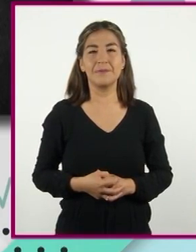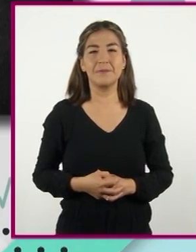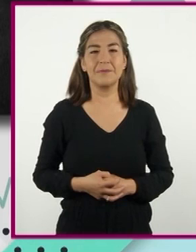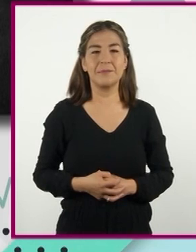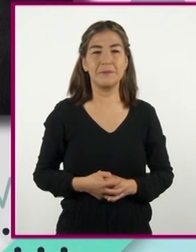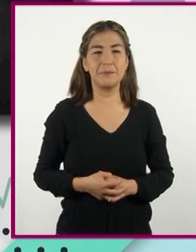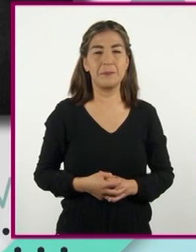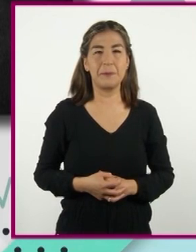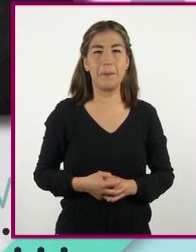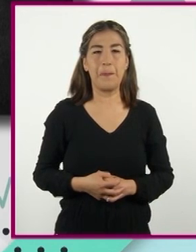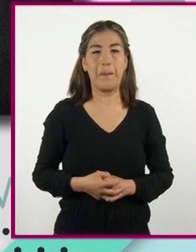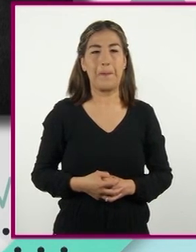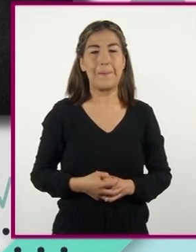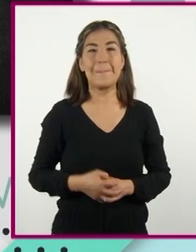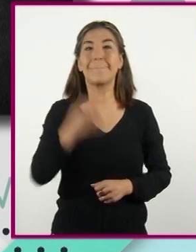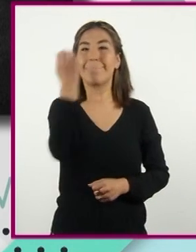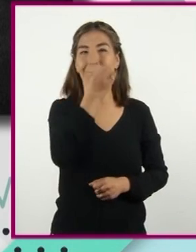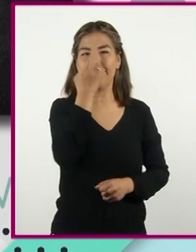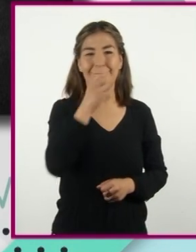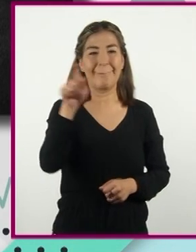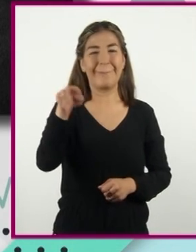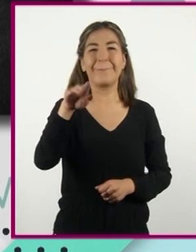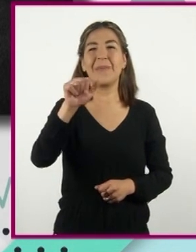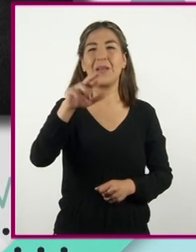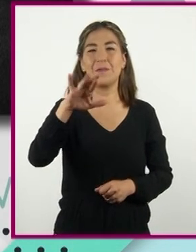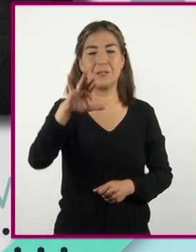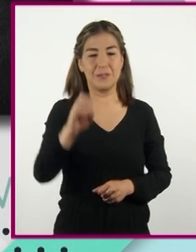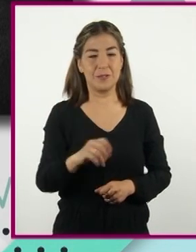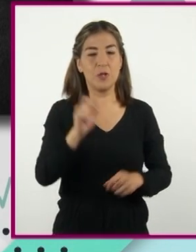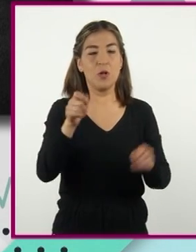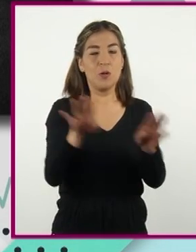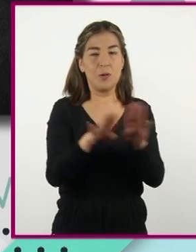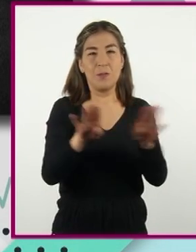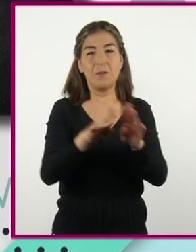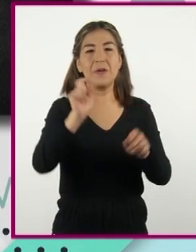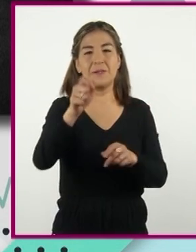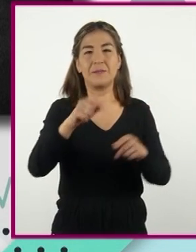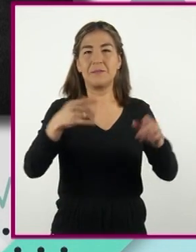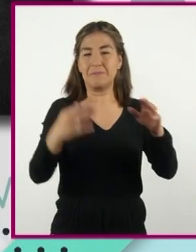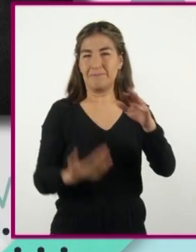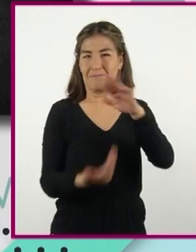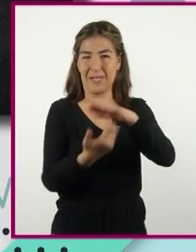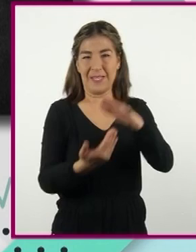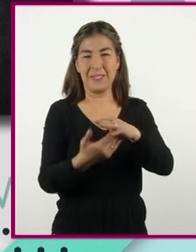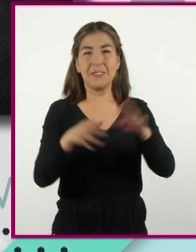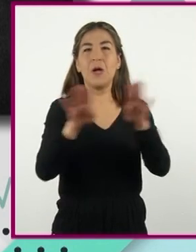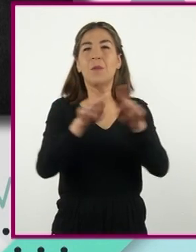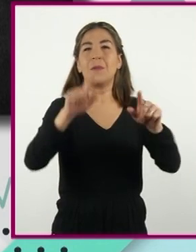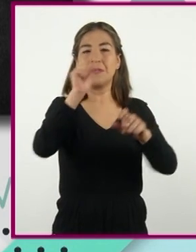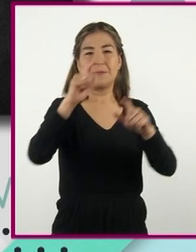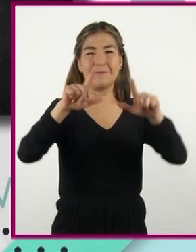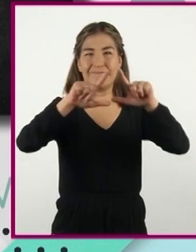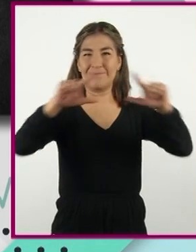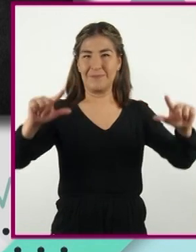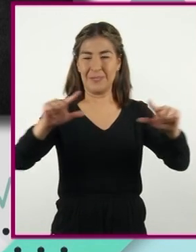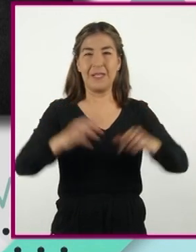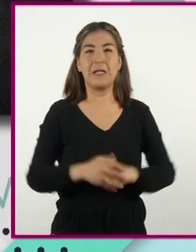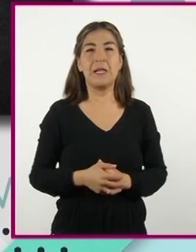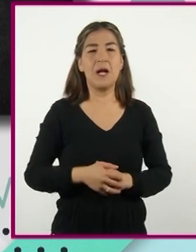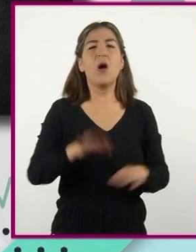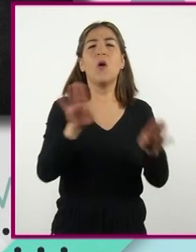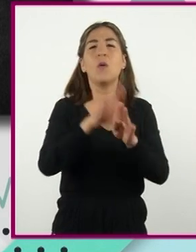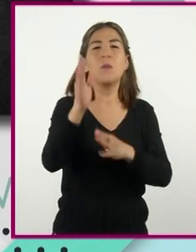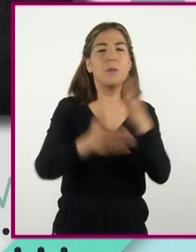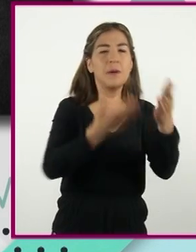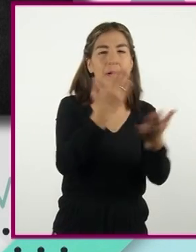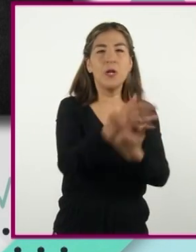En la escuela de Mauricio y Julieta mandaron a hacer unas nuevas bancas de forma trapezoidal. Para hacer el presupuesto, se les pidió